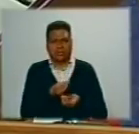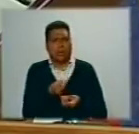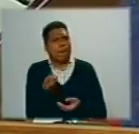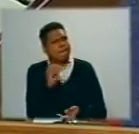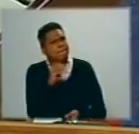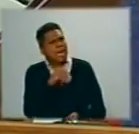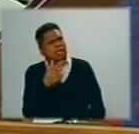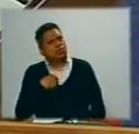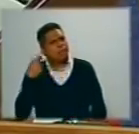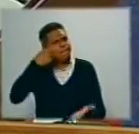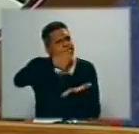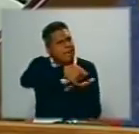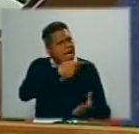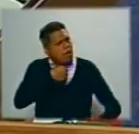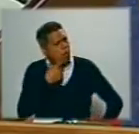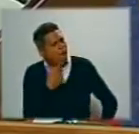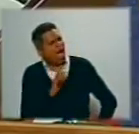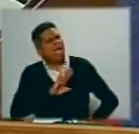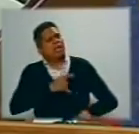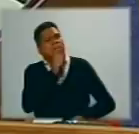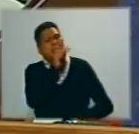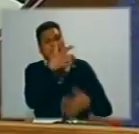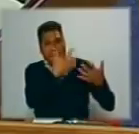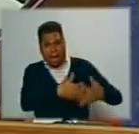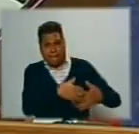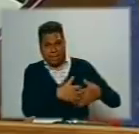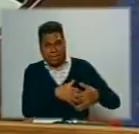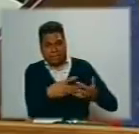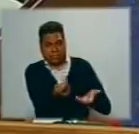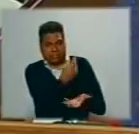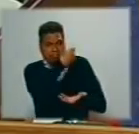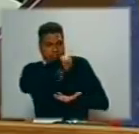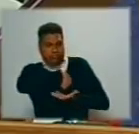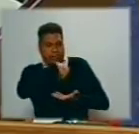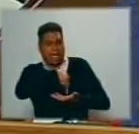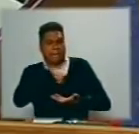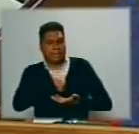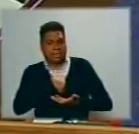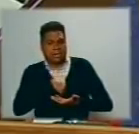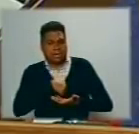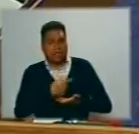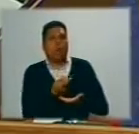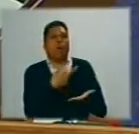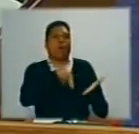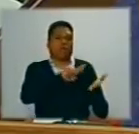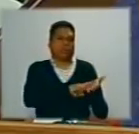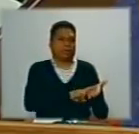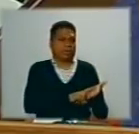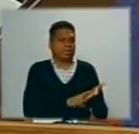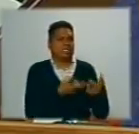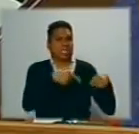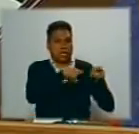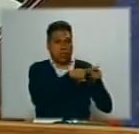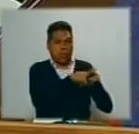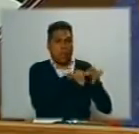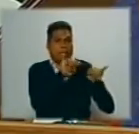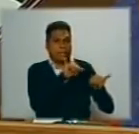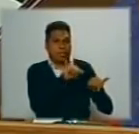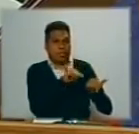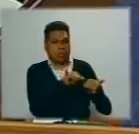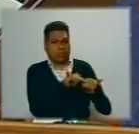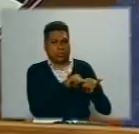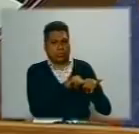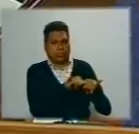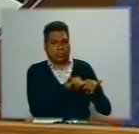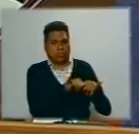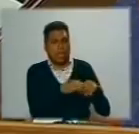la proveedora o proveedor del servicio deberá indemnizar al mismo con un reintegro de idéntico monto al cancelado en exceso